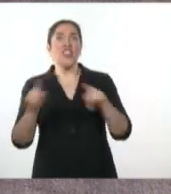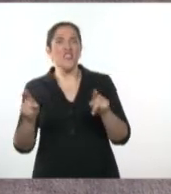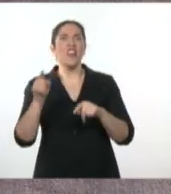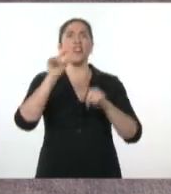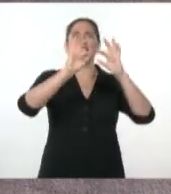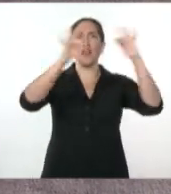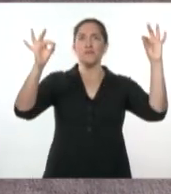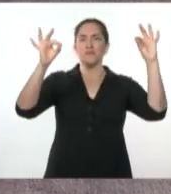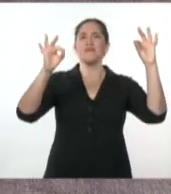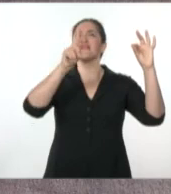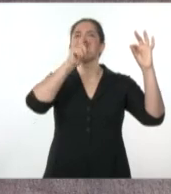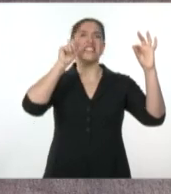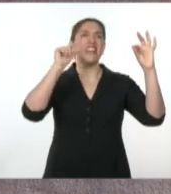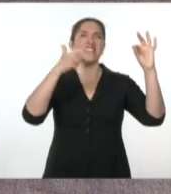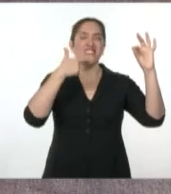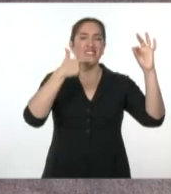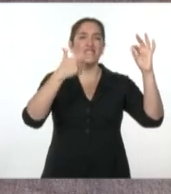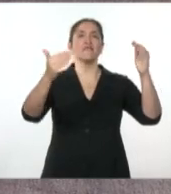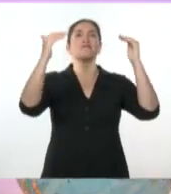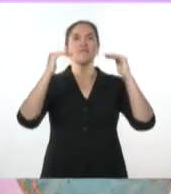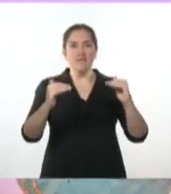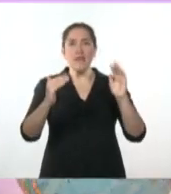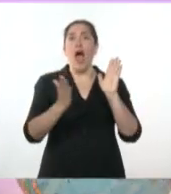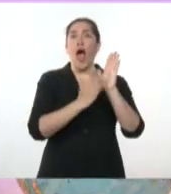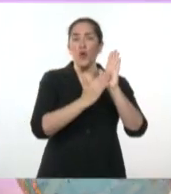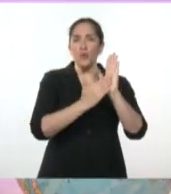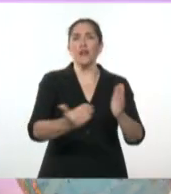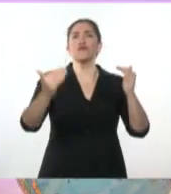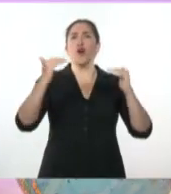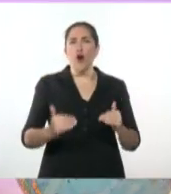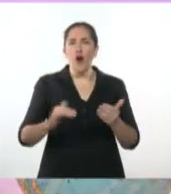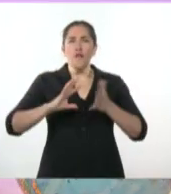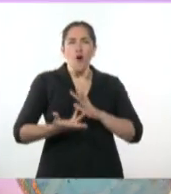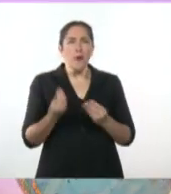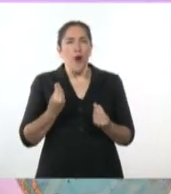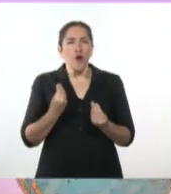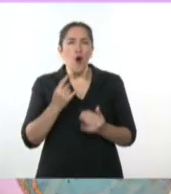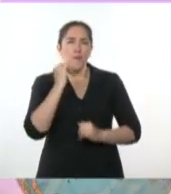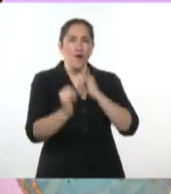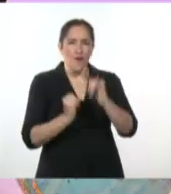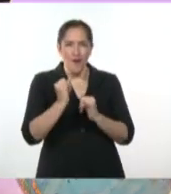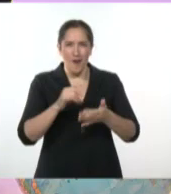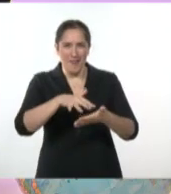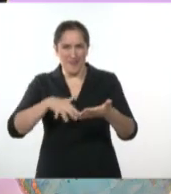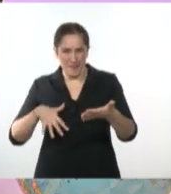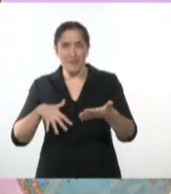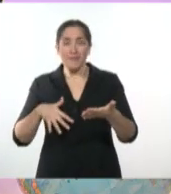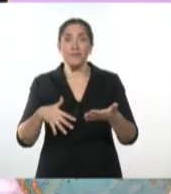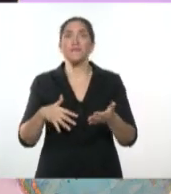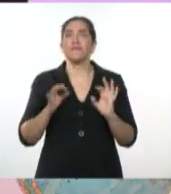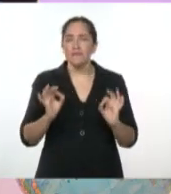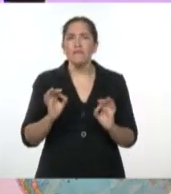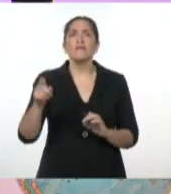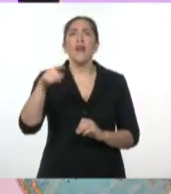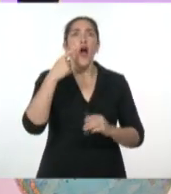los argumentos y los procedimientos. Bien. ¿Qué conclusiones nos dejan estos dos textos que leímos, este cuadro